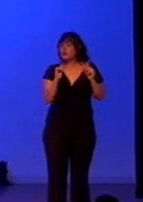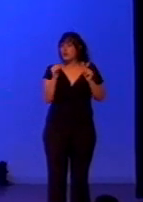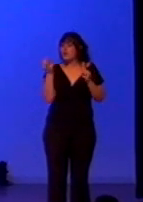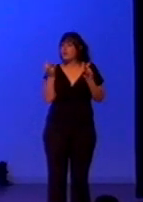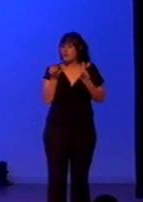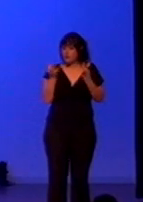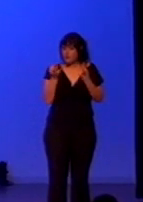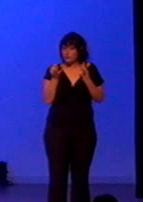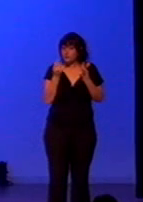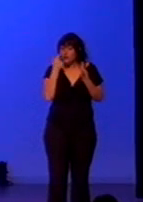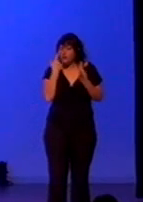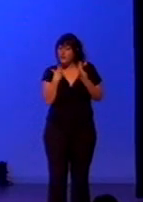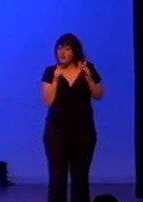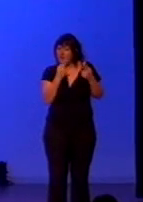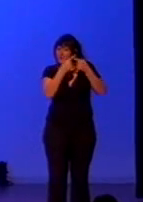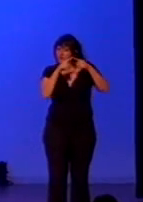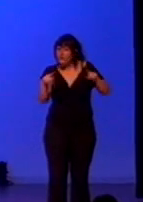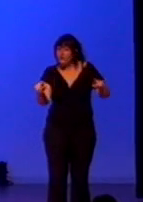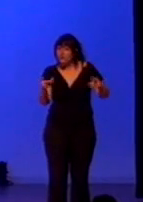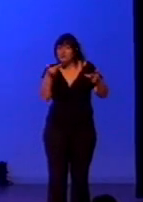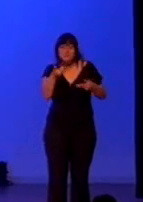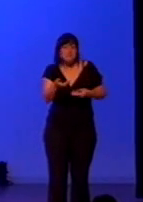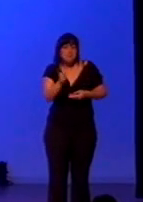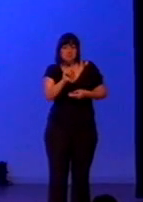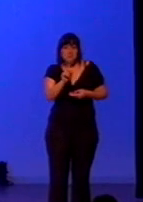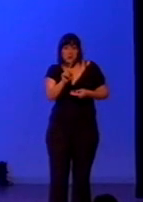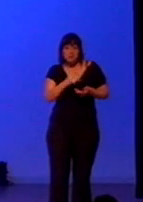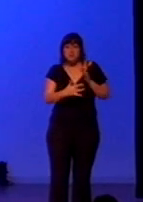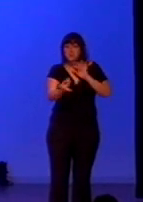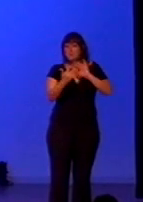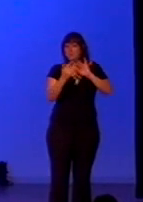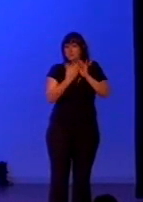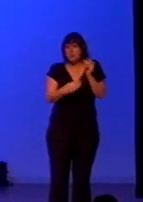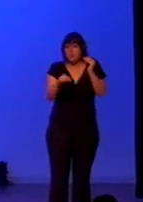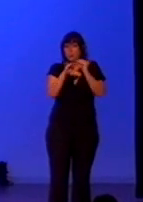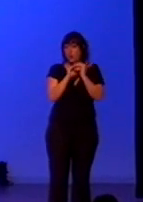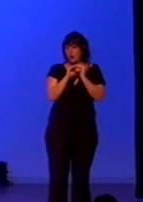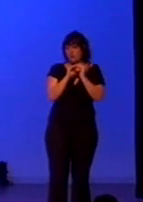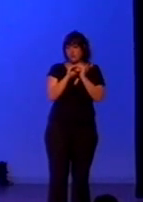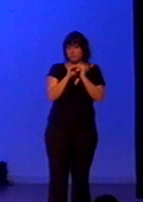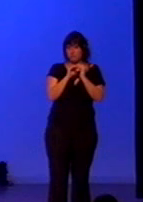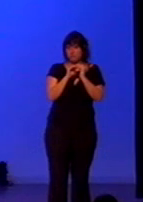cuando esa diferencias no son relevantes para que se nos trate igual esto es debemos discutir